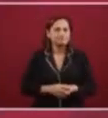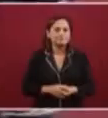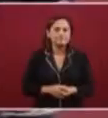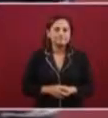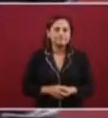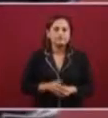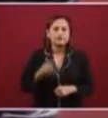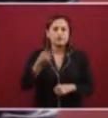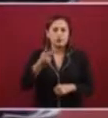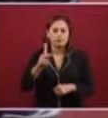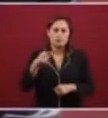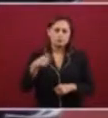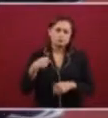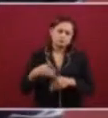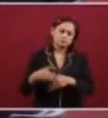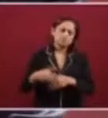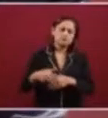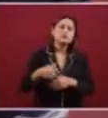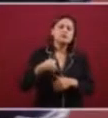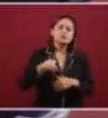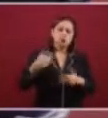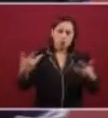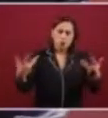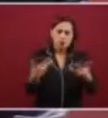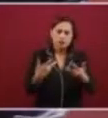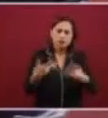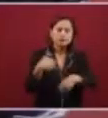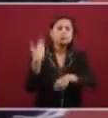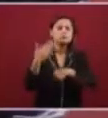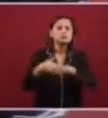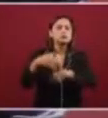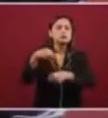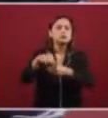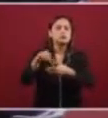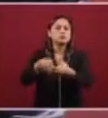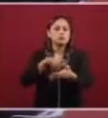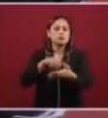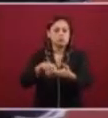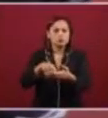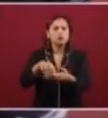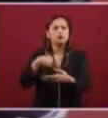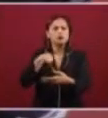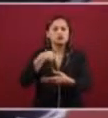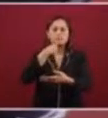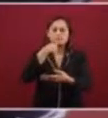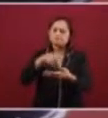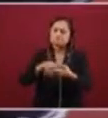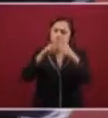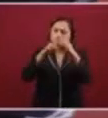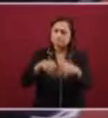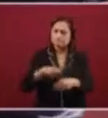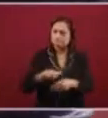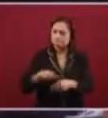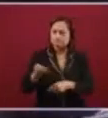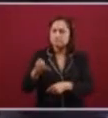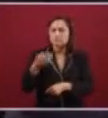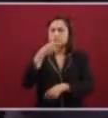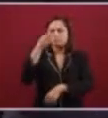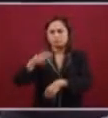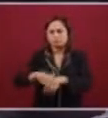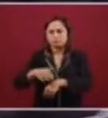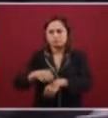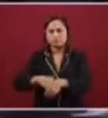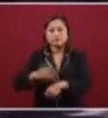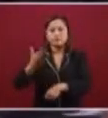lo voy a hacer en el futuro, cada vez que haya una elección. Así lo hacía el presidente Madero, el apóstol